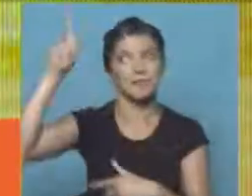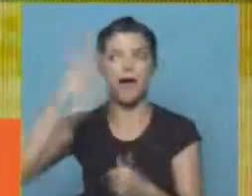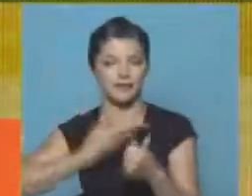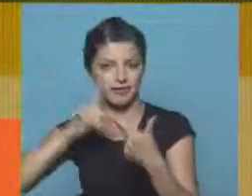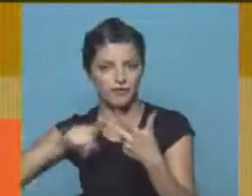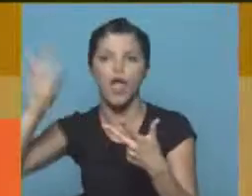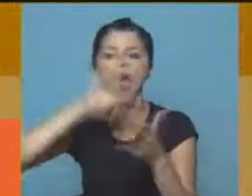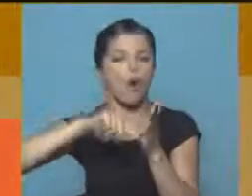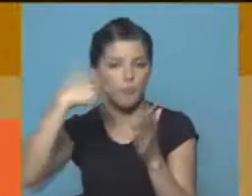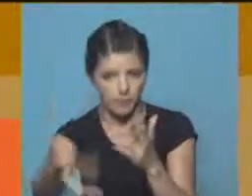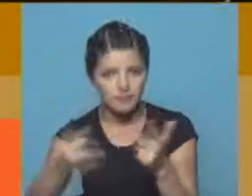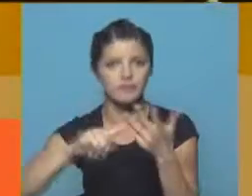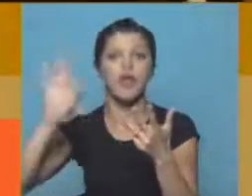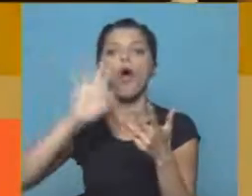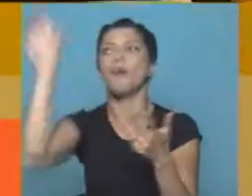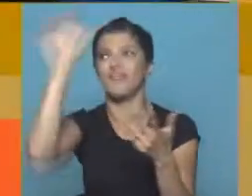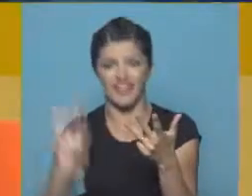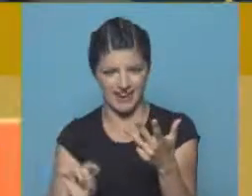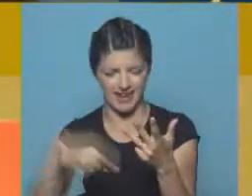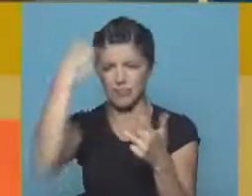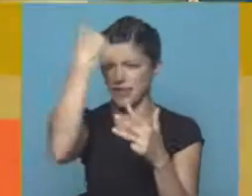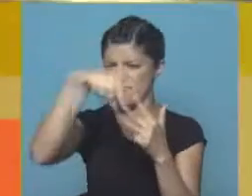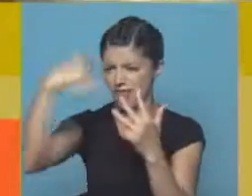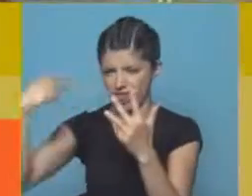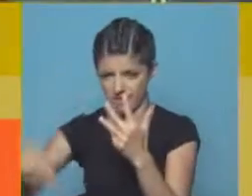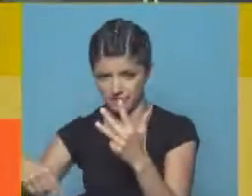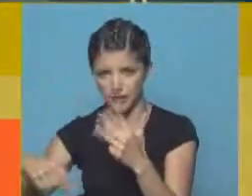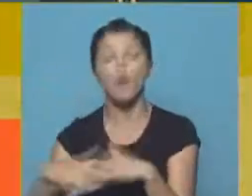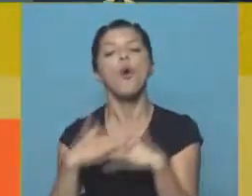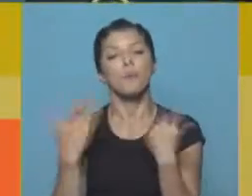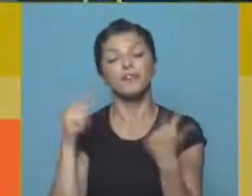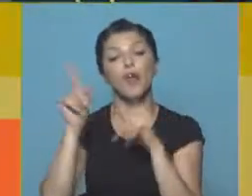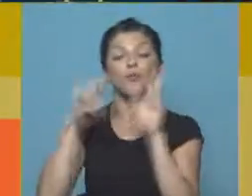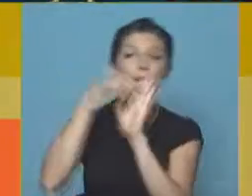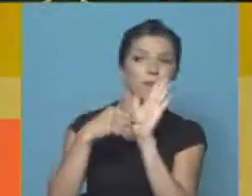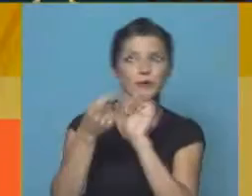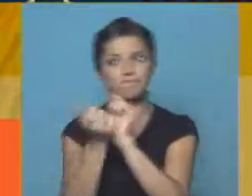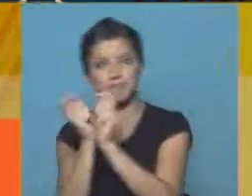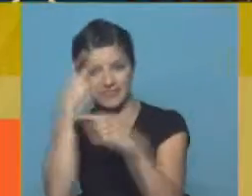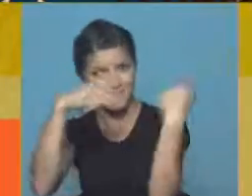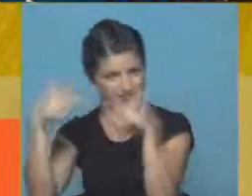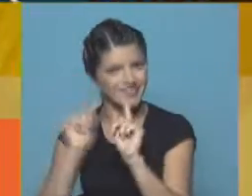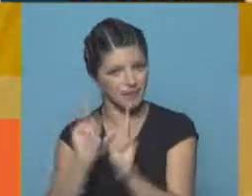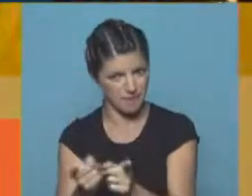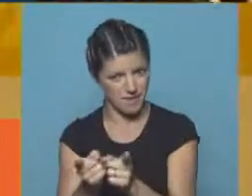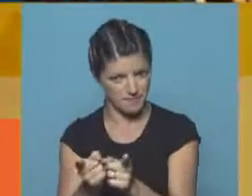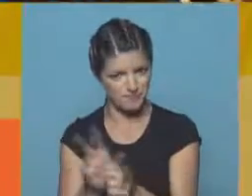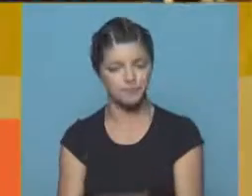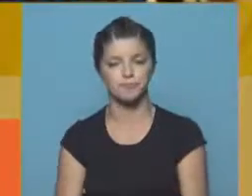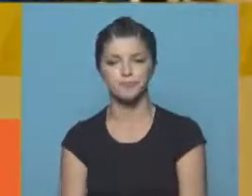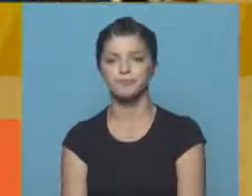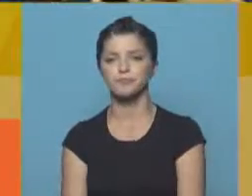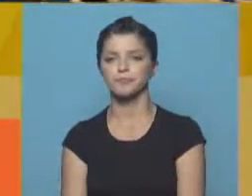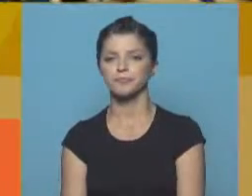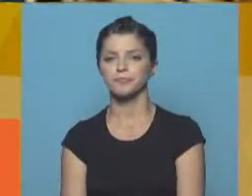Aires, distinto que el federal, con lo cual hay matices en relación a esta situación que recién vos planteabas. Y una cosa